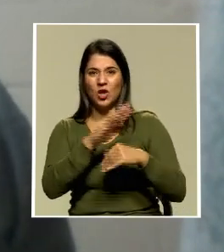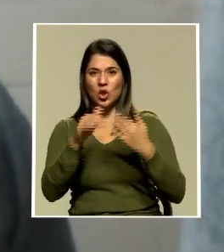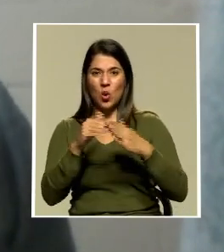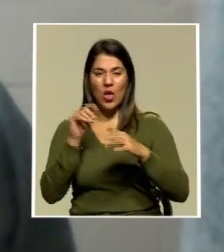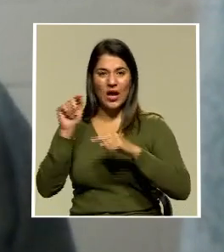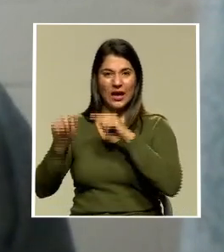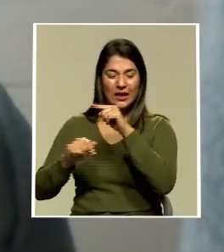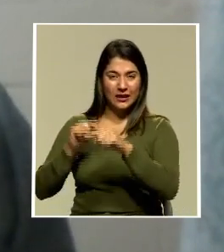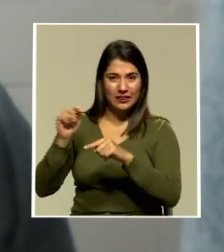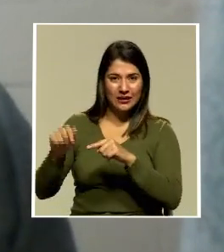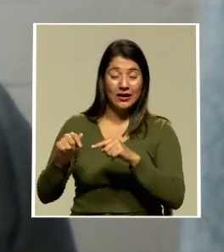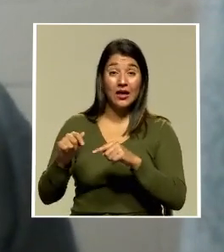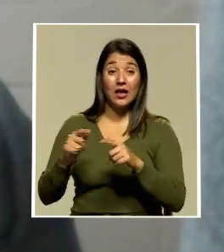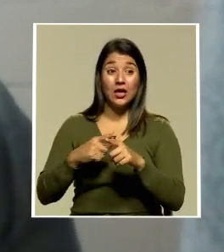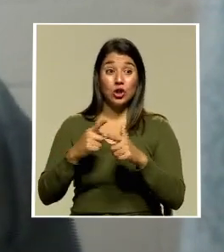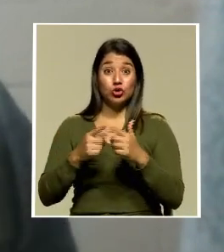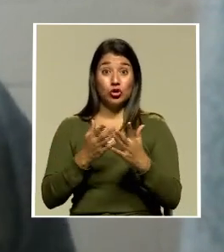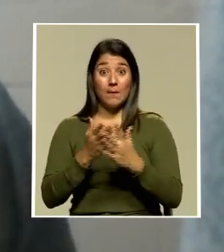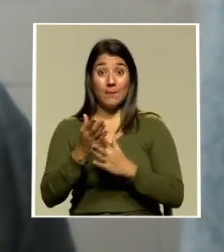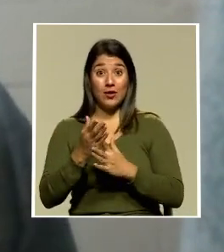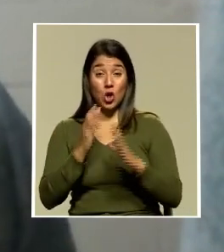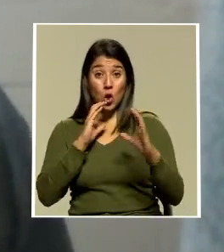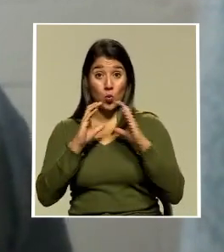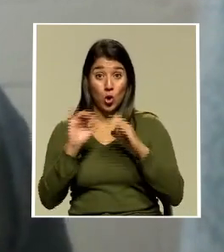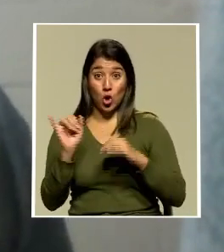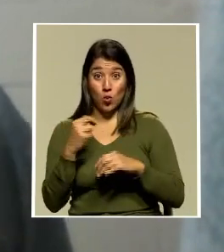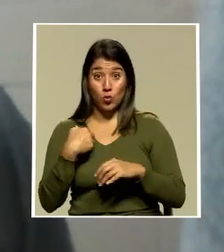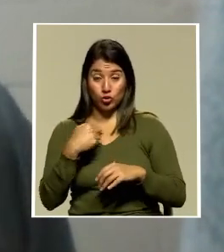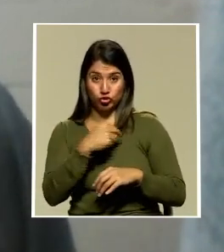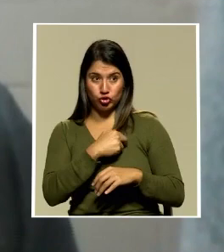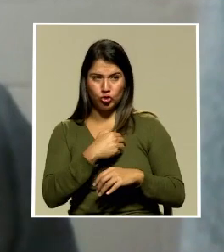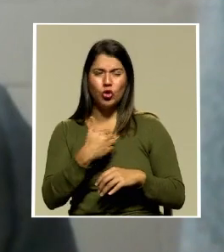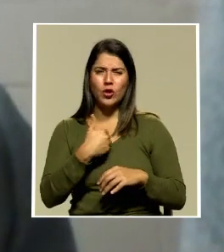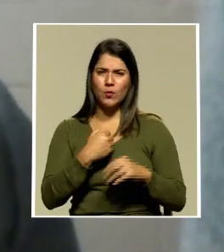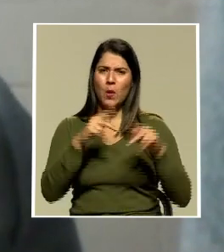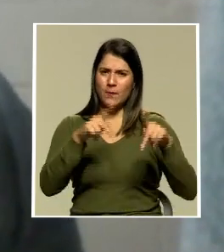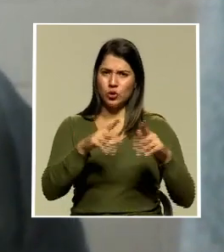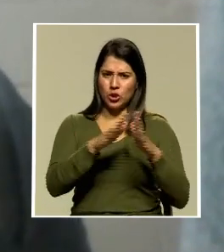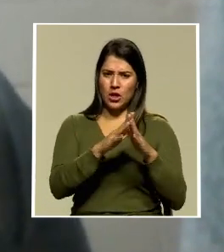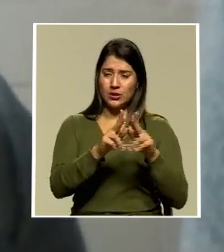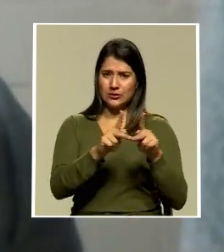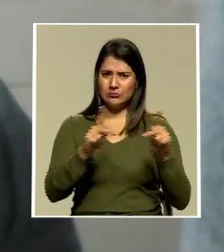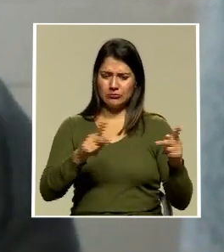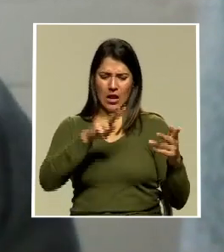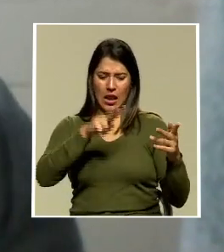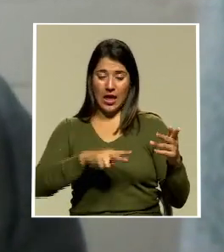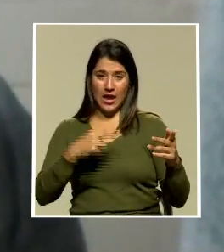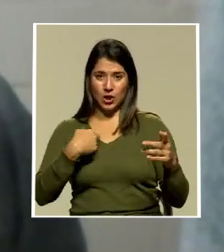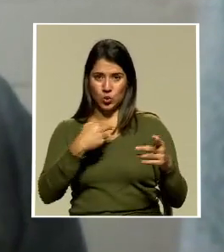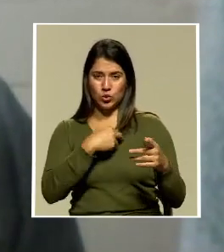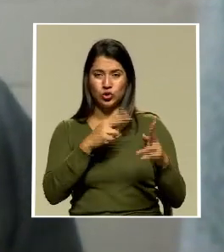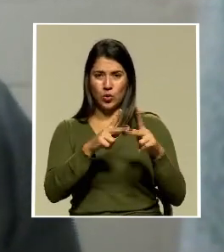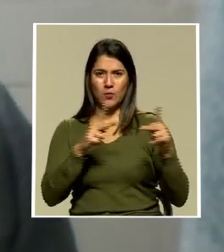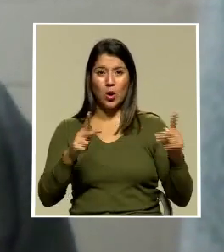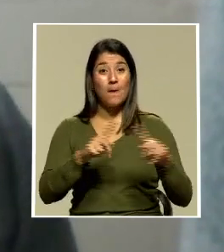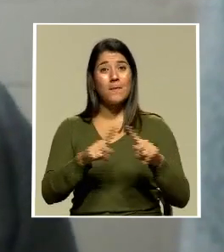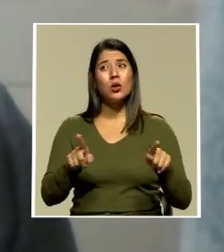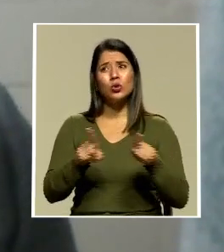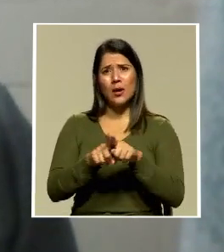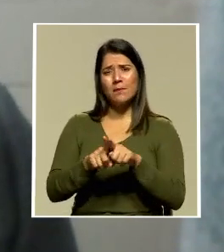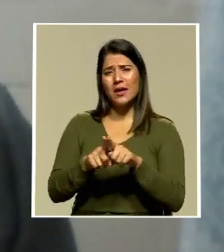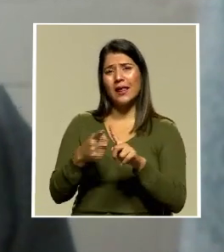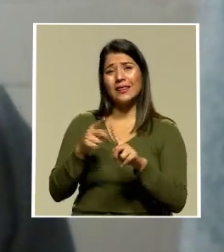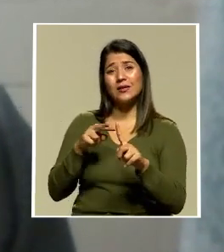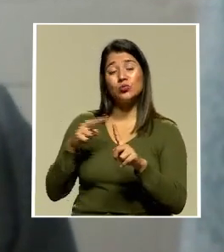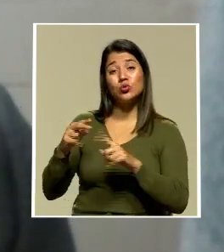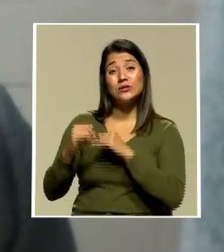como nosotros tenemos nuestra base de lectores aquí en el país, pero también somos bastante consultados a nivel internacional. Yo creo